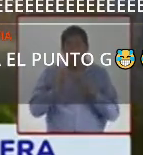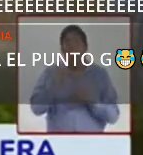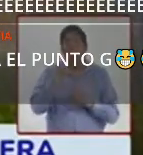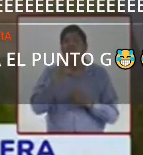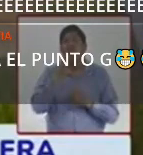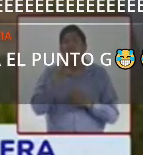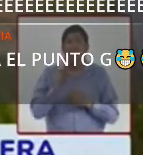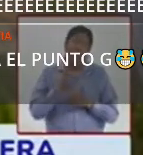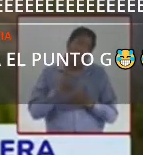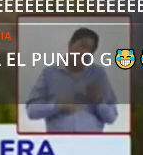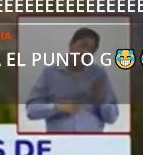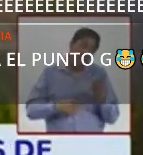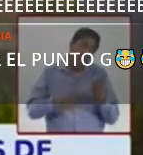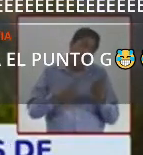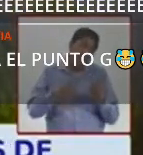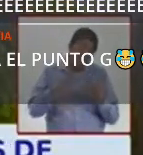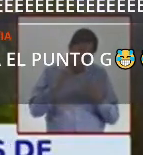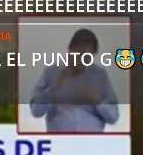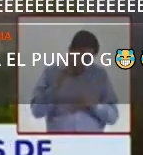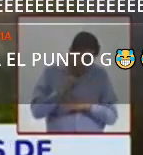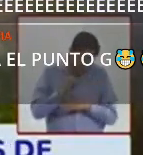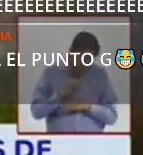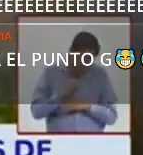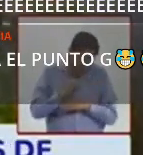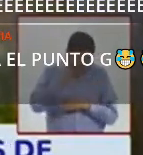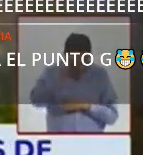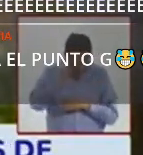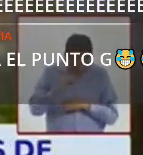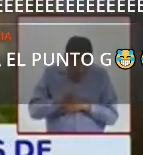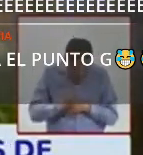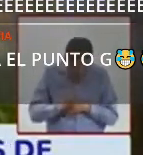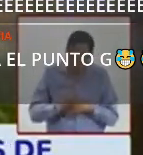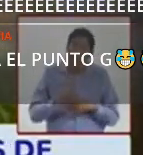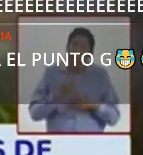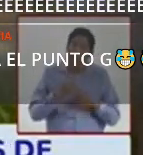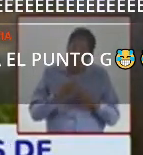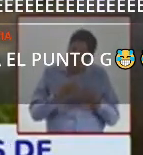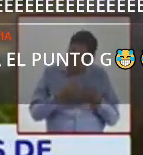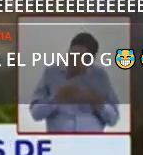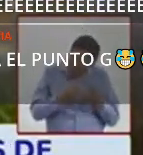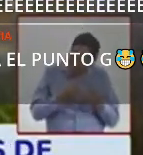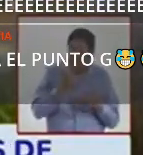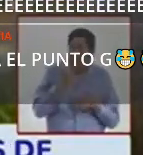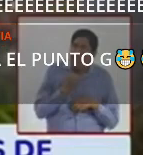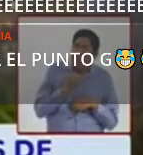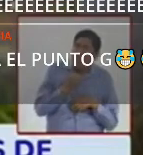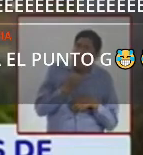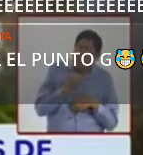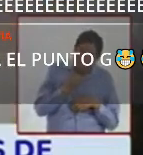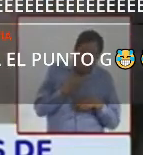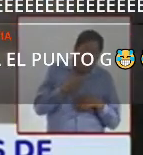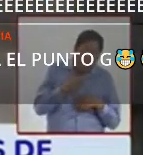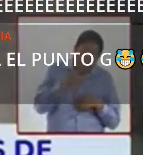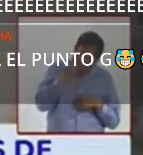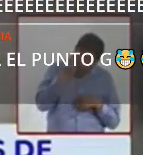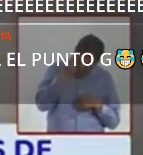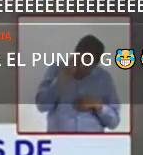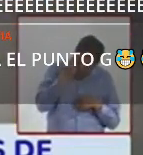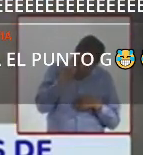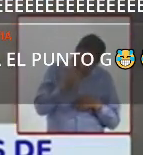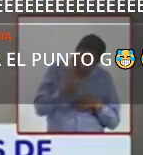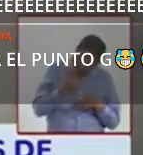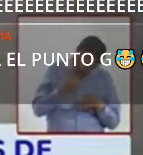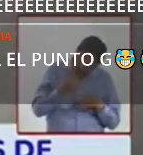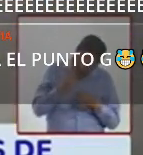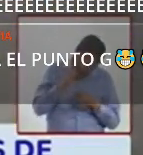te dice tu mamá? Me cría como si fuera un niño todavía, pero me indica, vamos, que tengo que pensarla antes de hacer esas